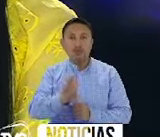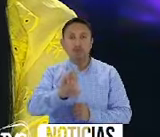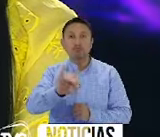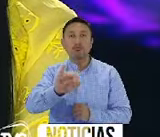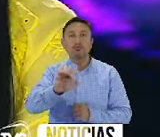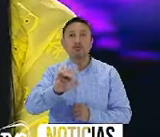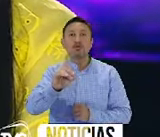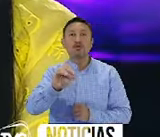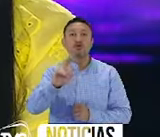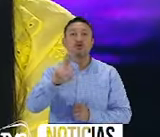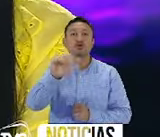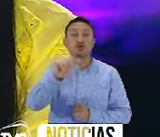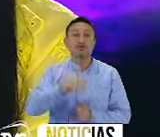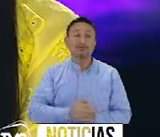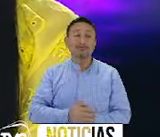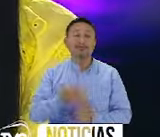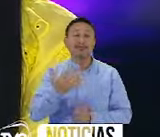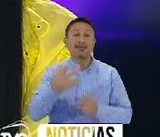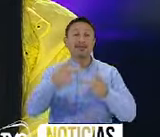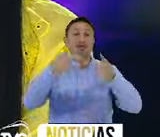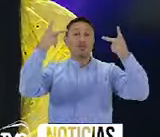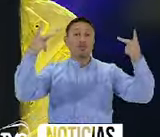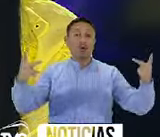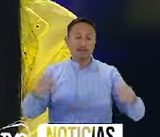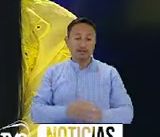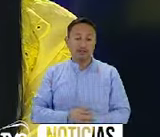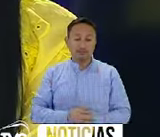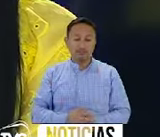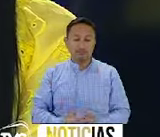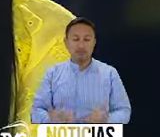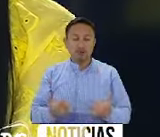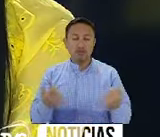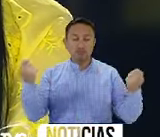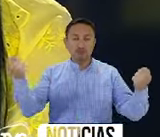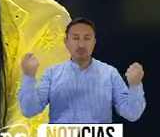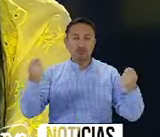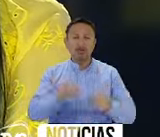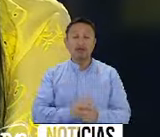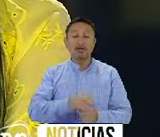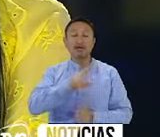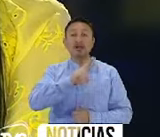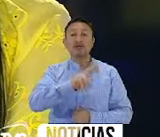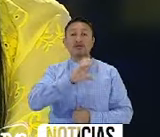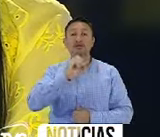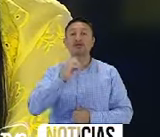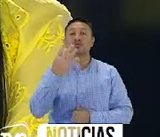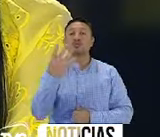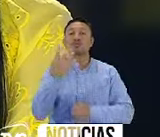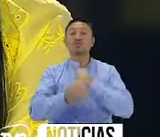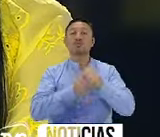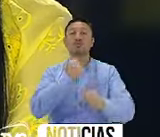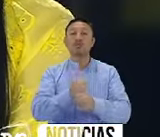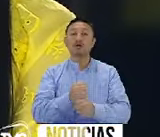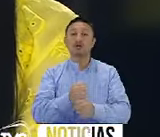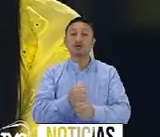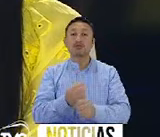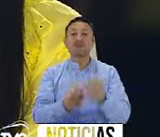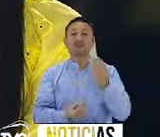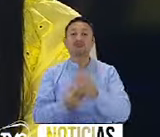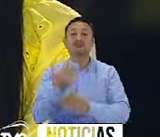Quinto Puente. Esto se dio en el marco de la celebración de los 204 años de la creación de la provincia.